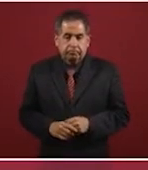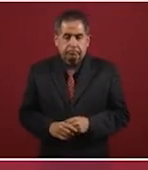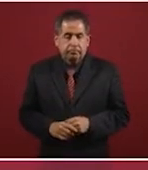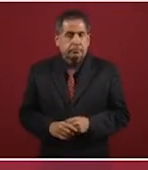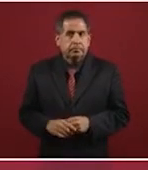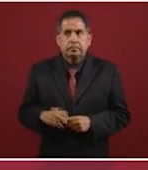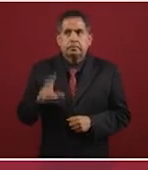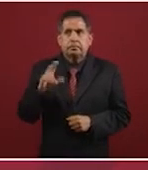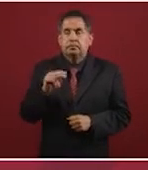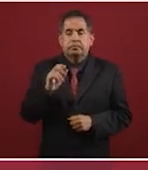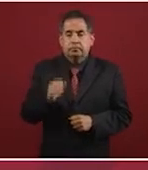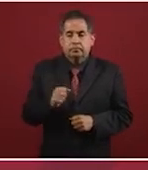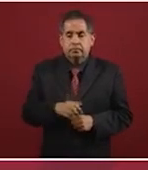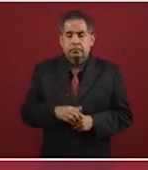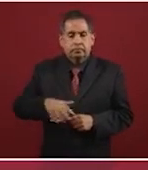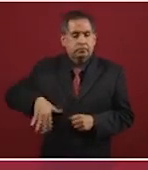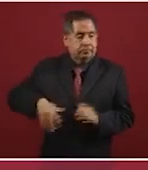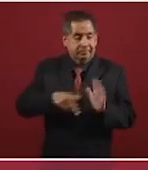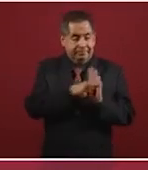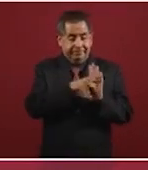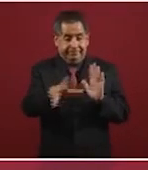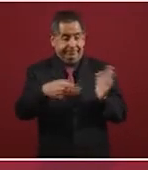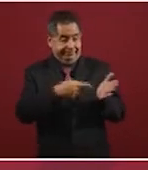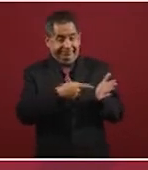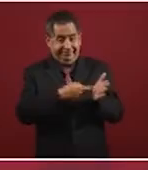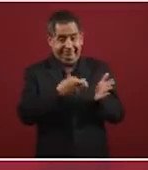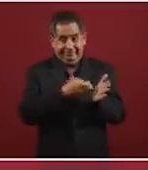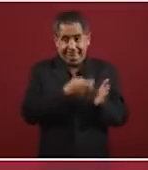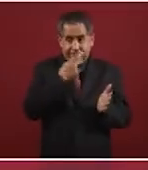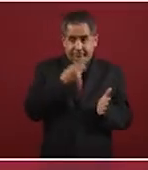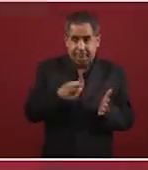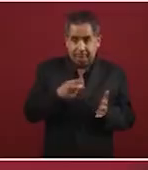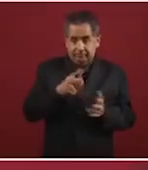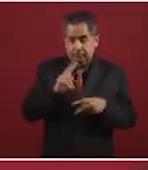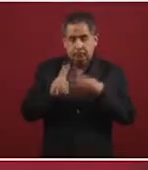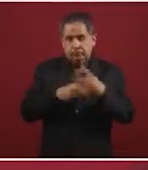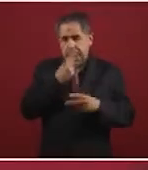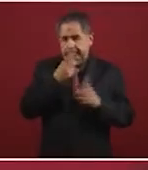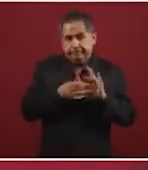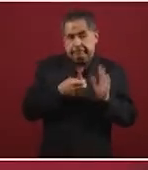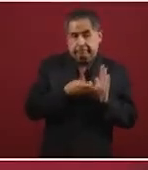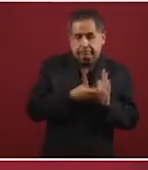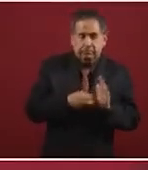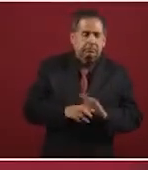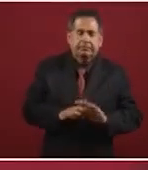como lo sostiene un periódico que no lo voy a mencionar